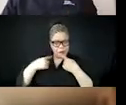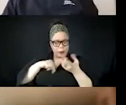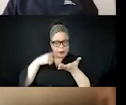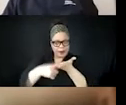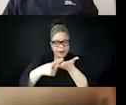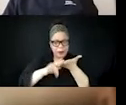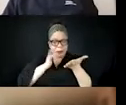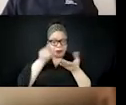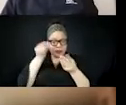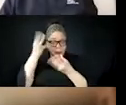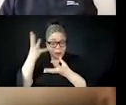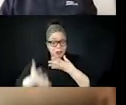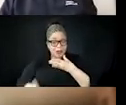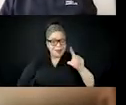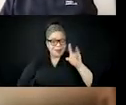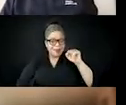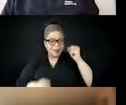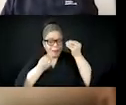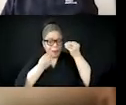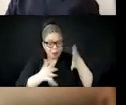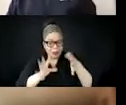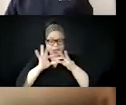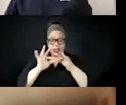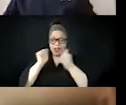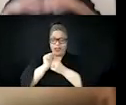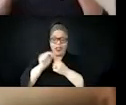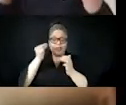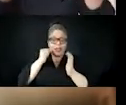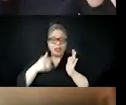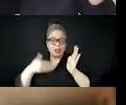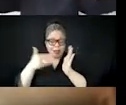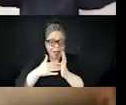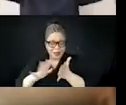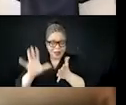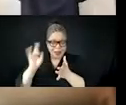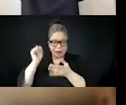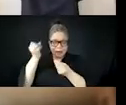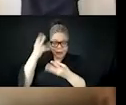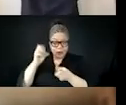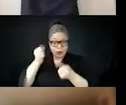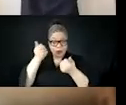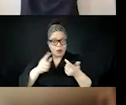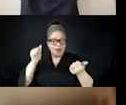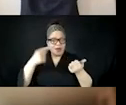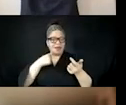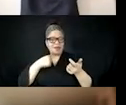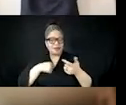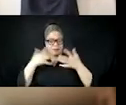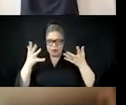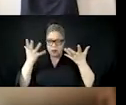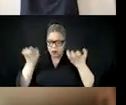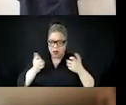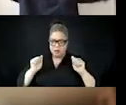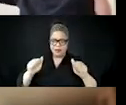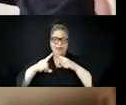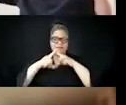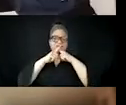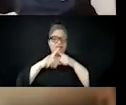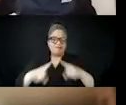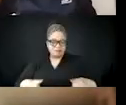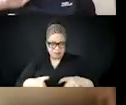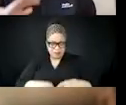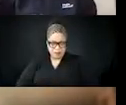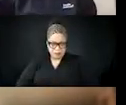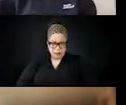e información falsa y desinformación racializada alguien puede decirme es que esa